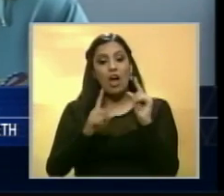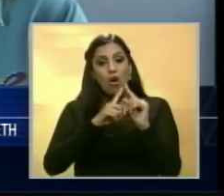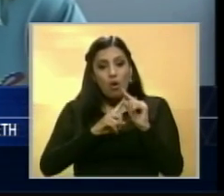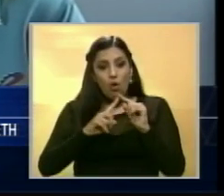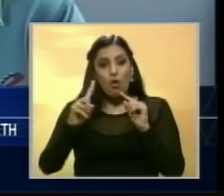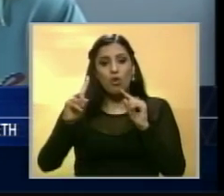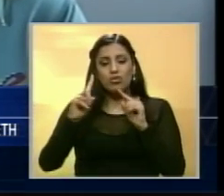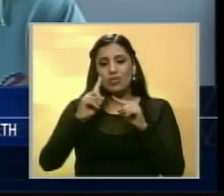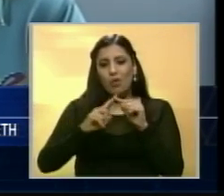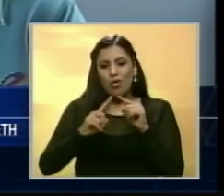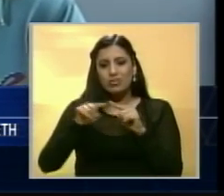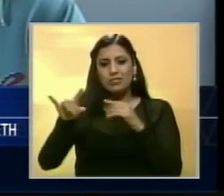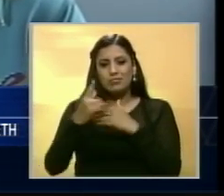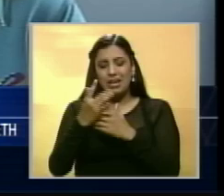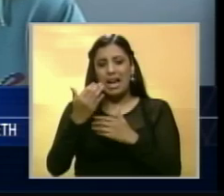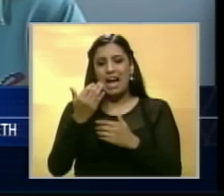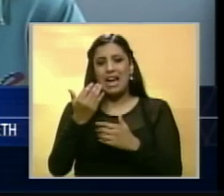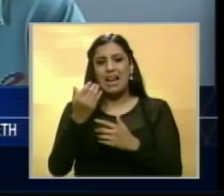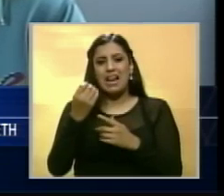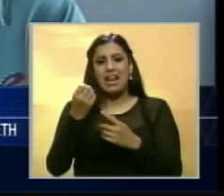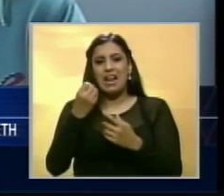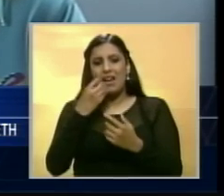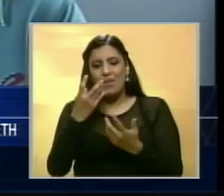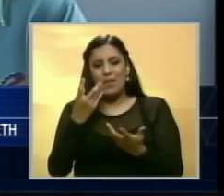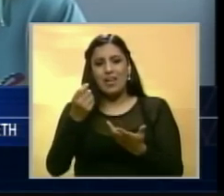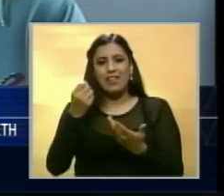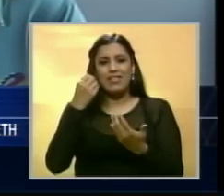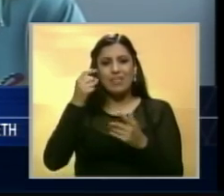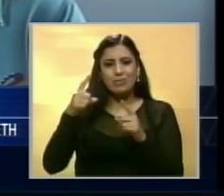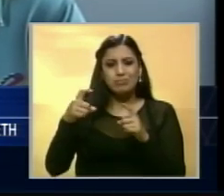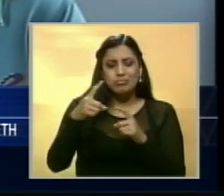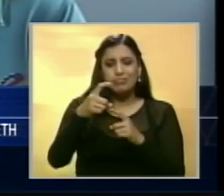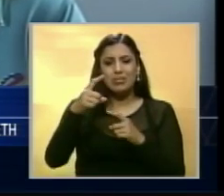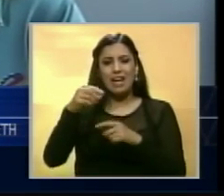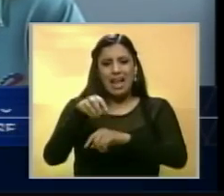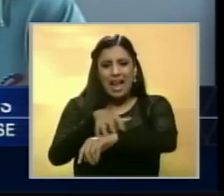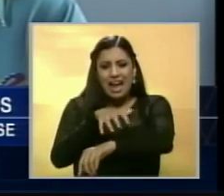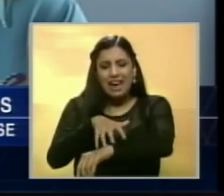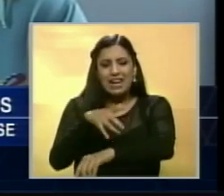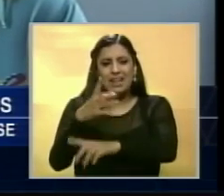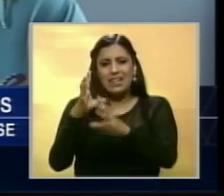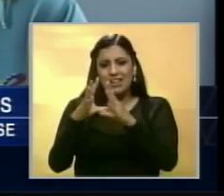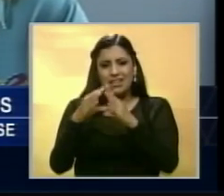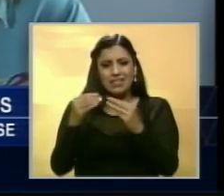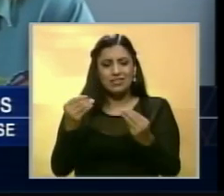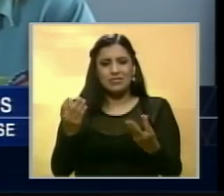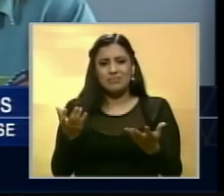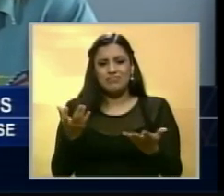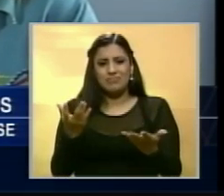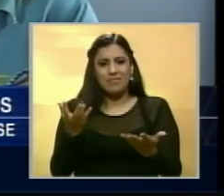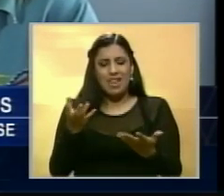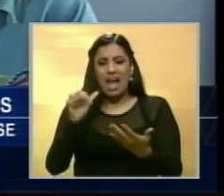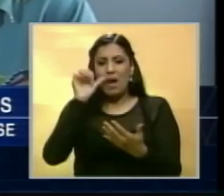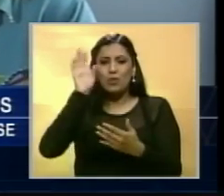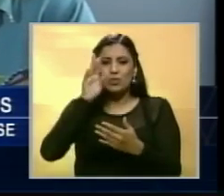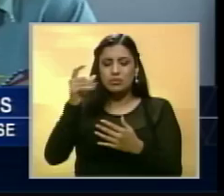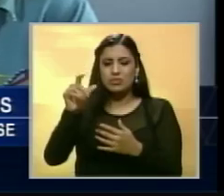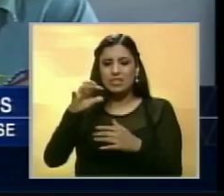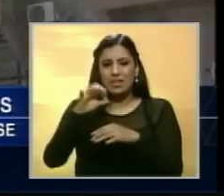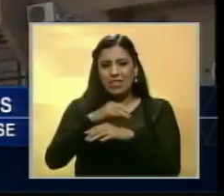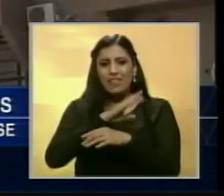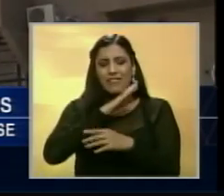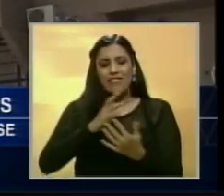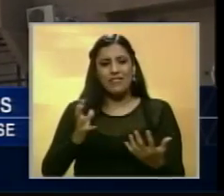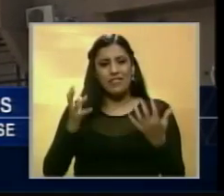diferentes cositas están pasando, las urticarias, también hay urticaria, dermatitis, que eso también tiene un síndrome